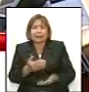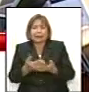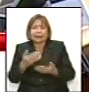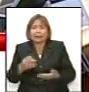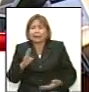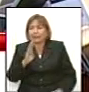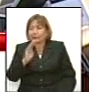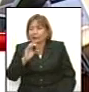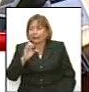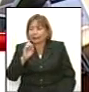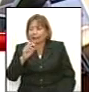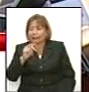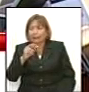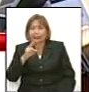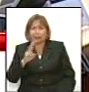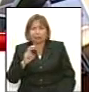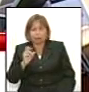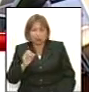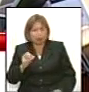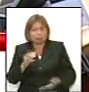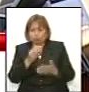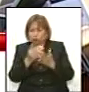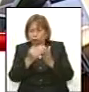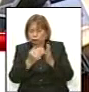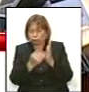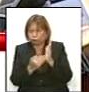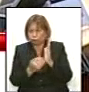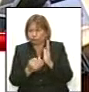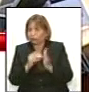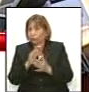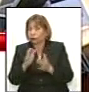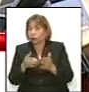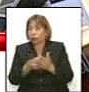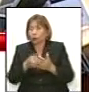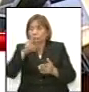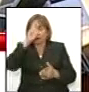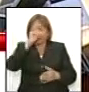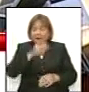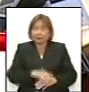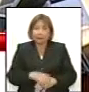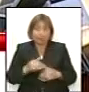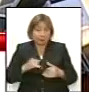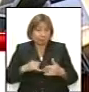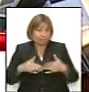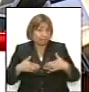Bicentenario sea una agenda de todo el país. Por eso, yo le puedo